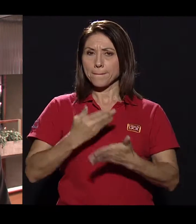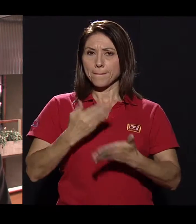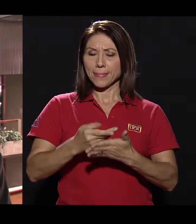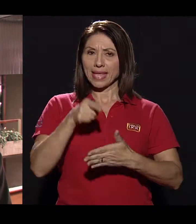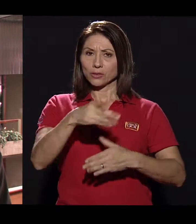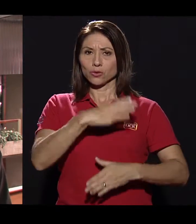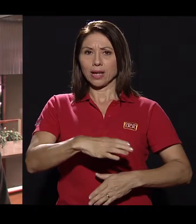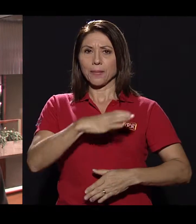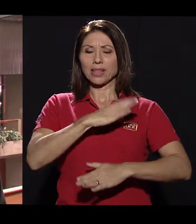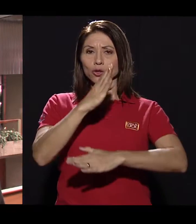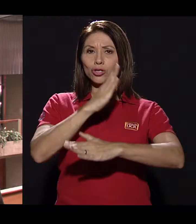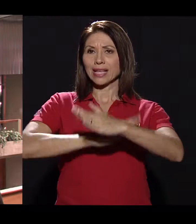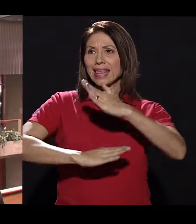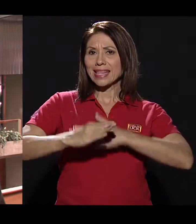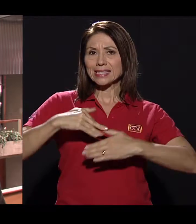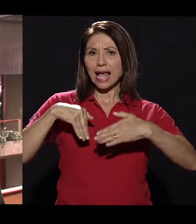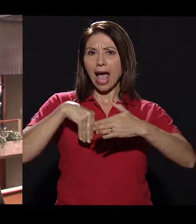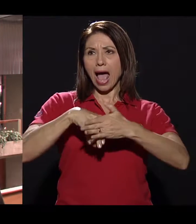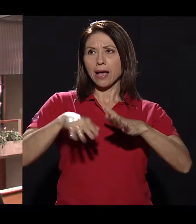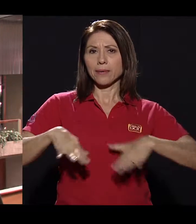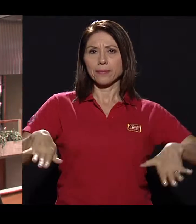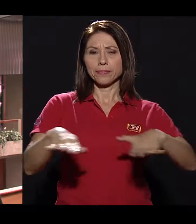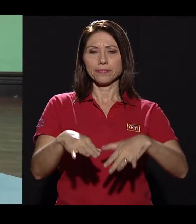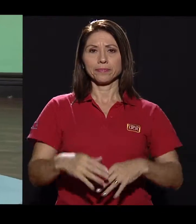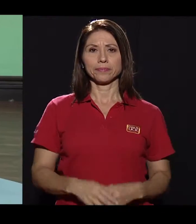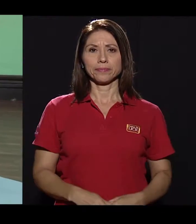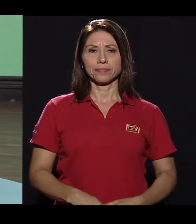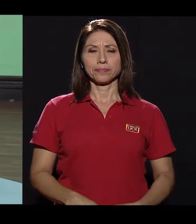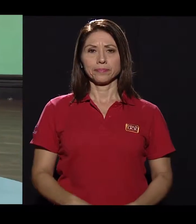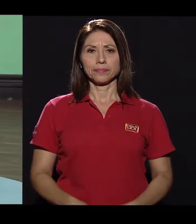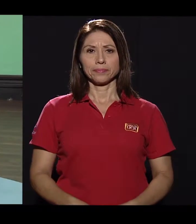elementos discapacitantes que hay en el entorno.